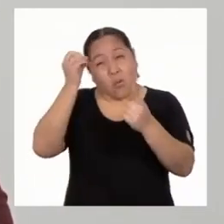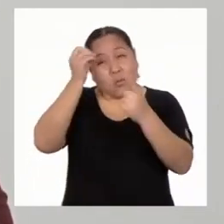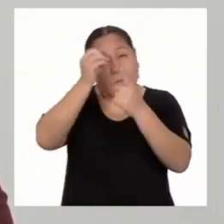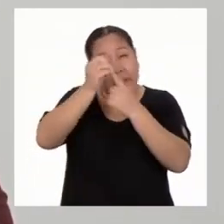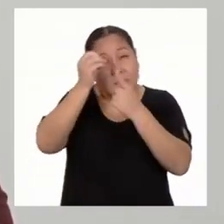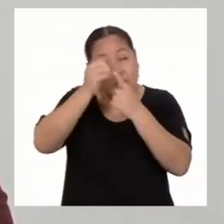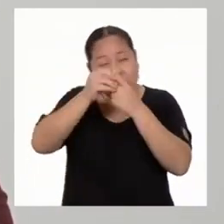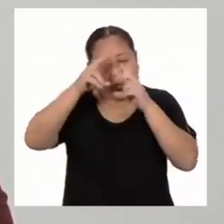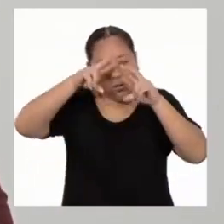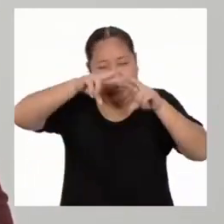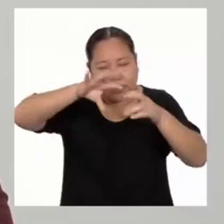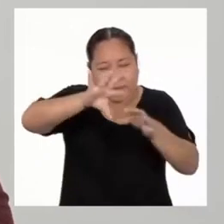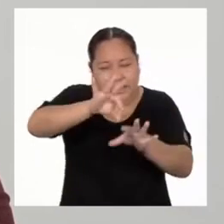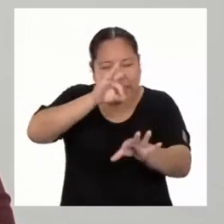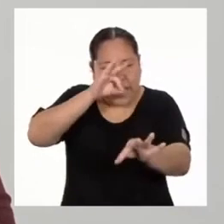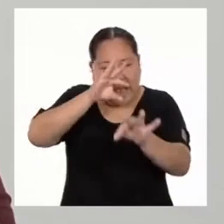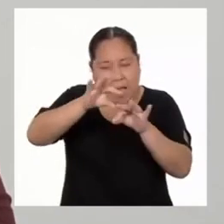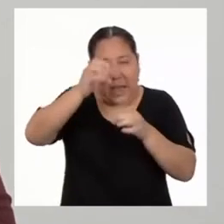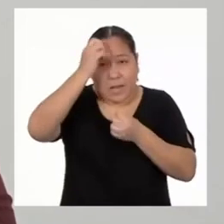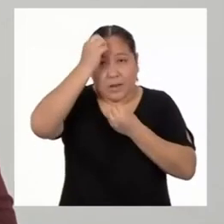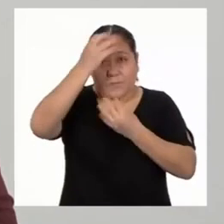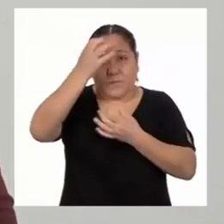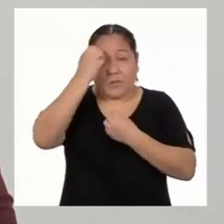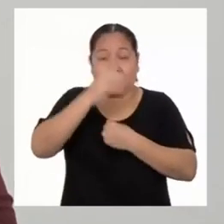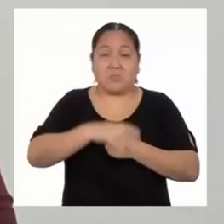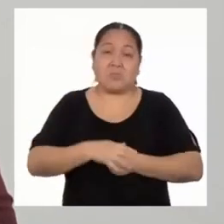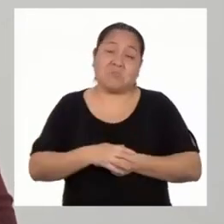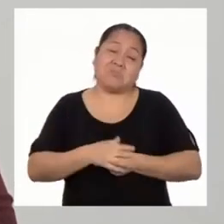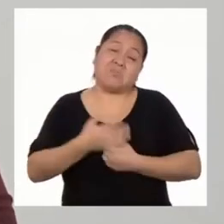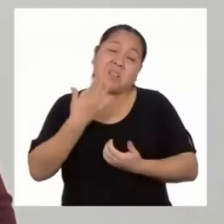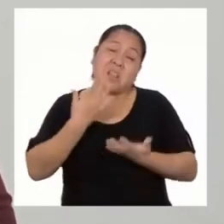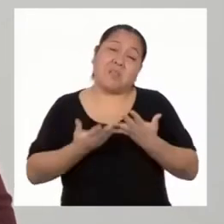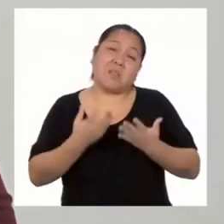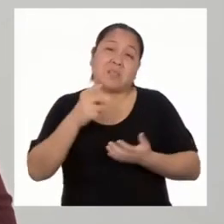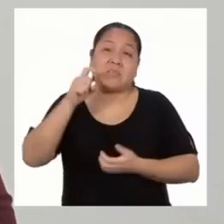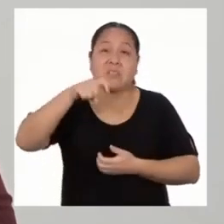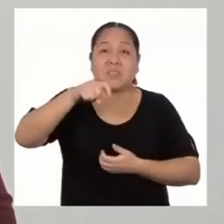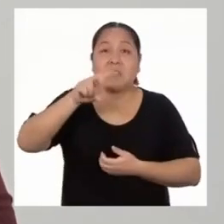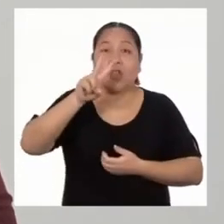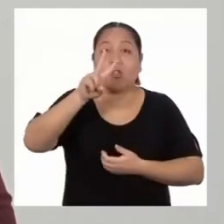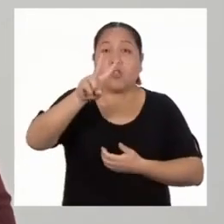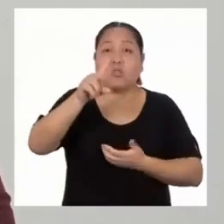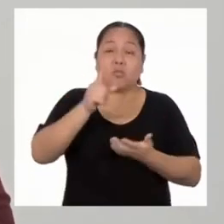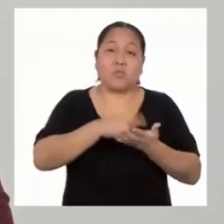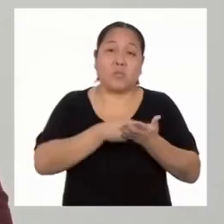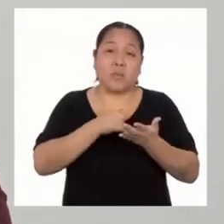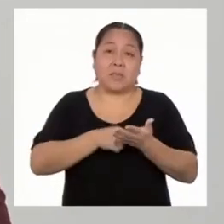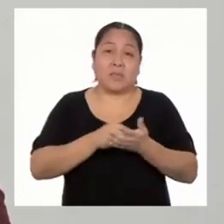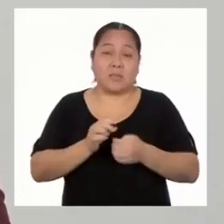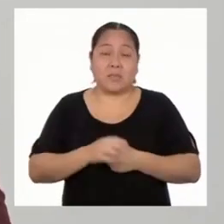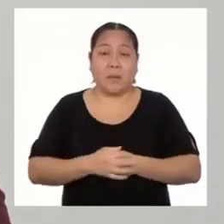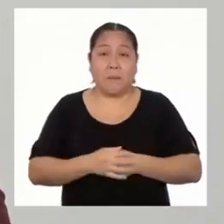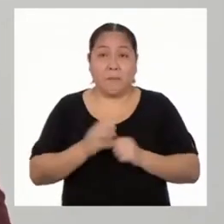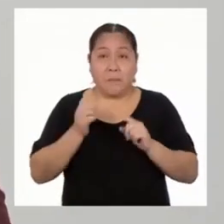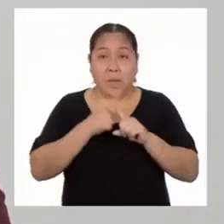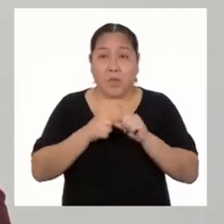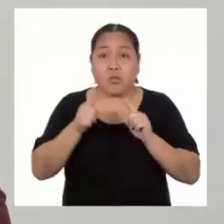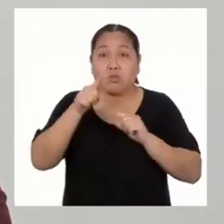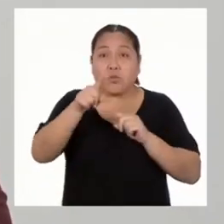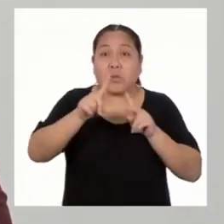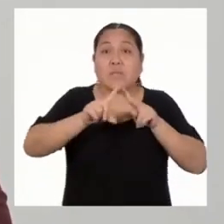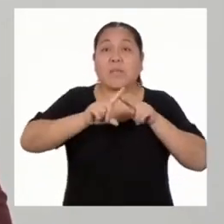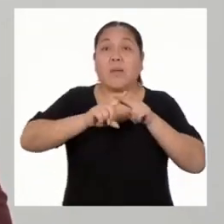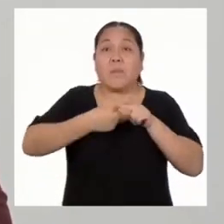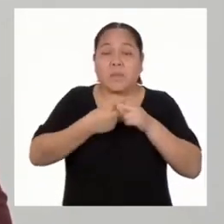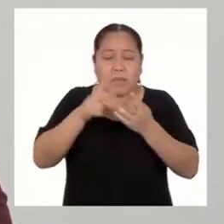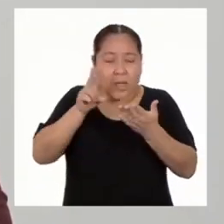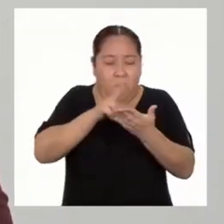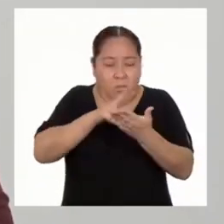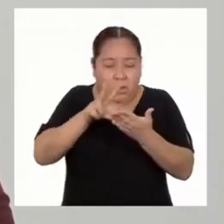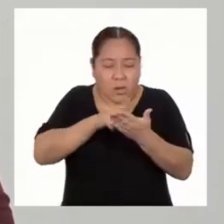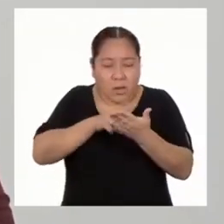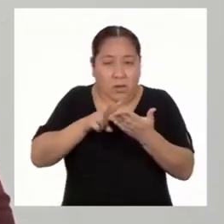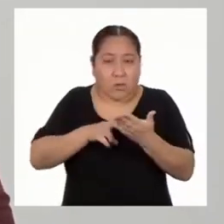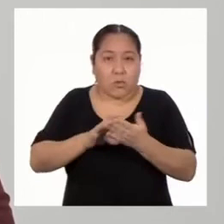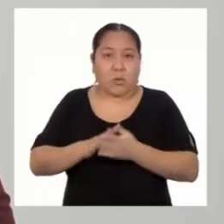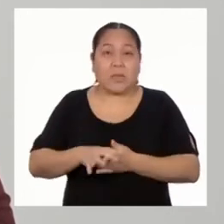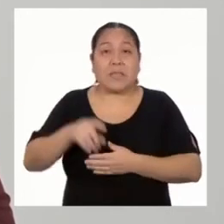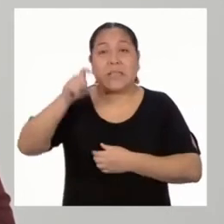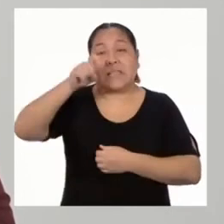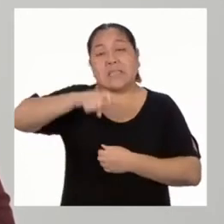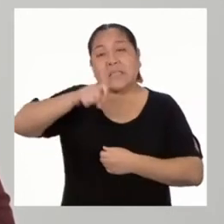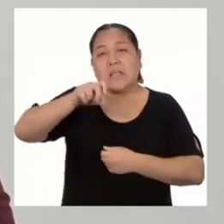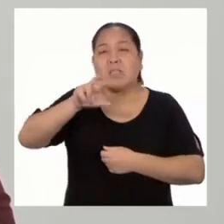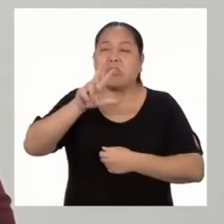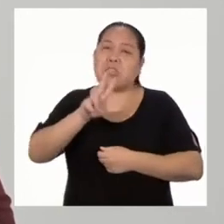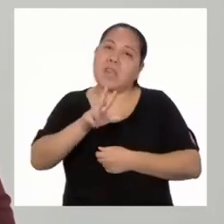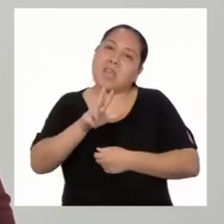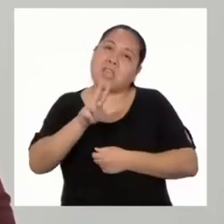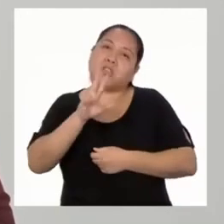extraer información, necesitarás como mínimo 2 veces. Pero si aún estás iniciándote en la lectura, requerirás